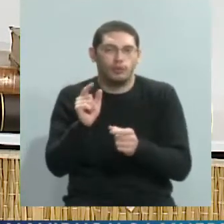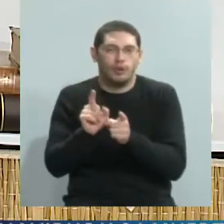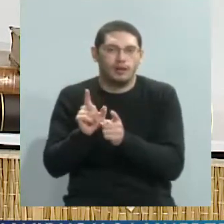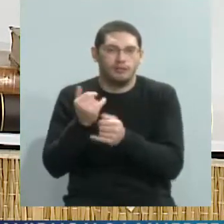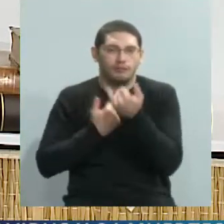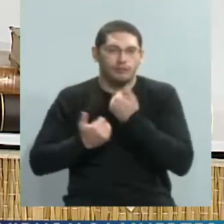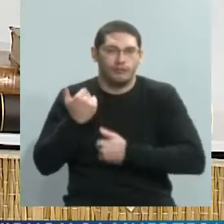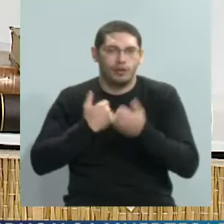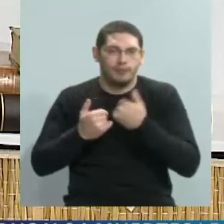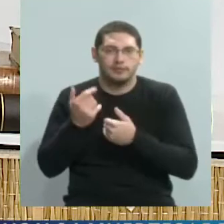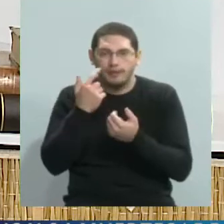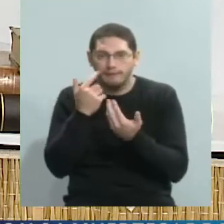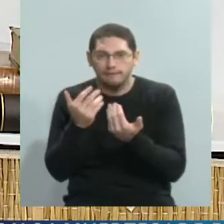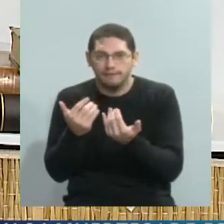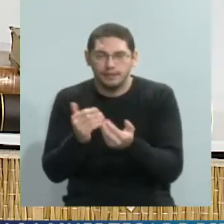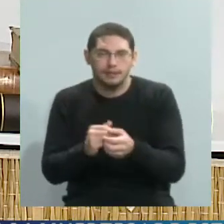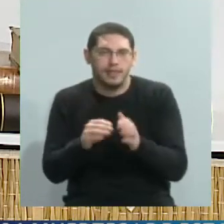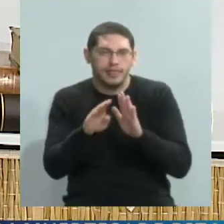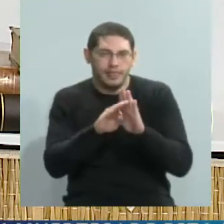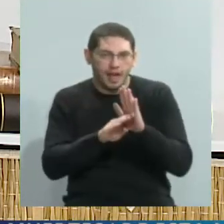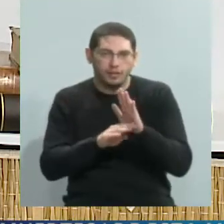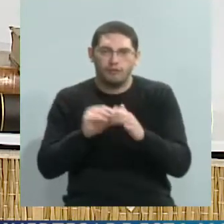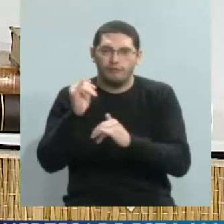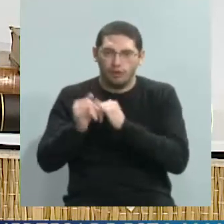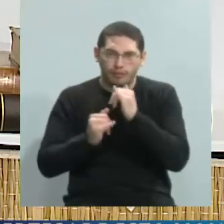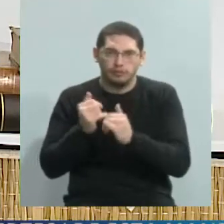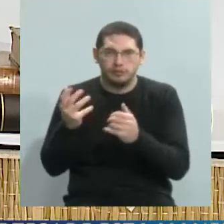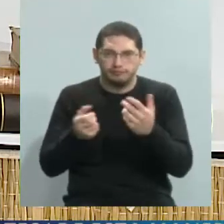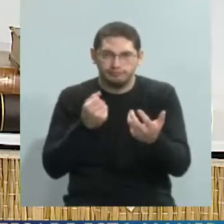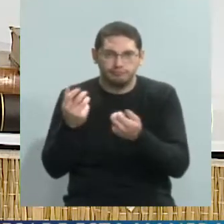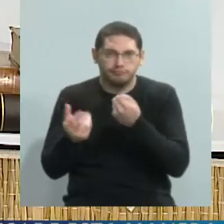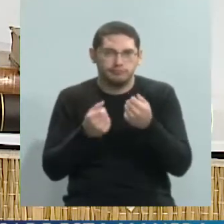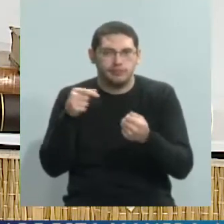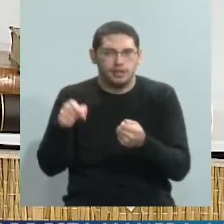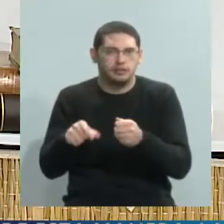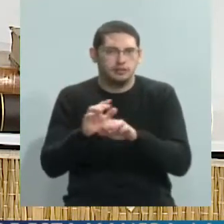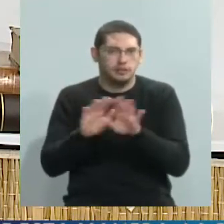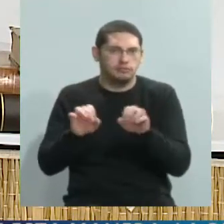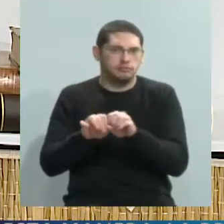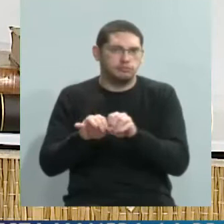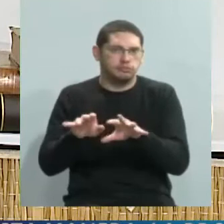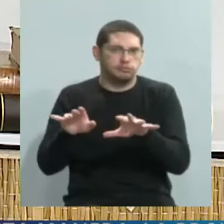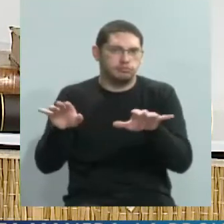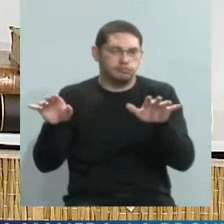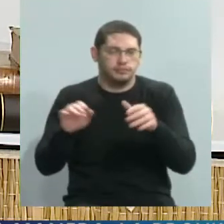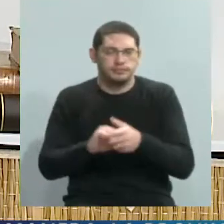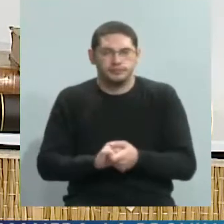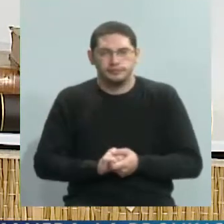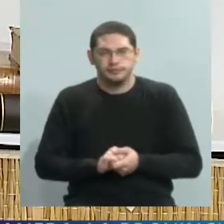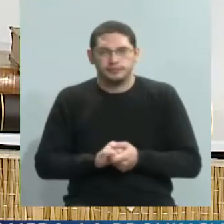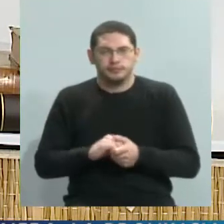tener justamente más datos, más información sobre esto que ya se ha transformado en una corriente que, como decíamos, ha crecido